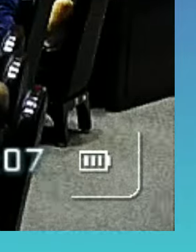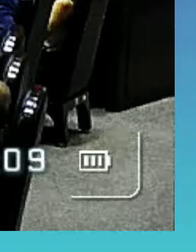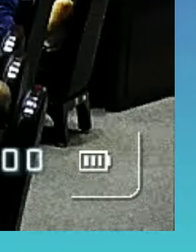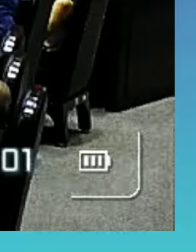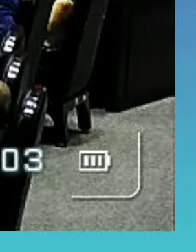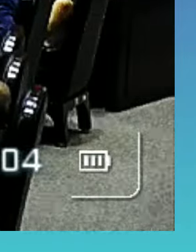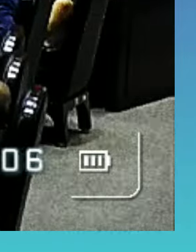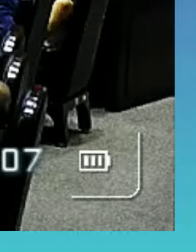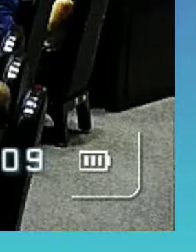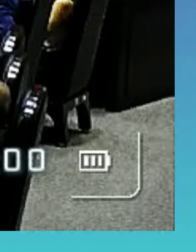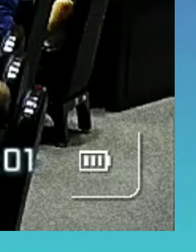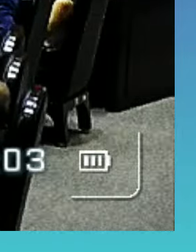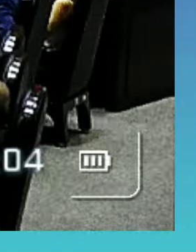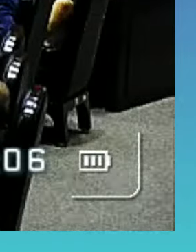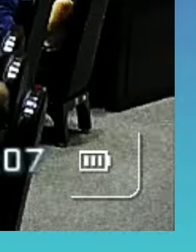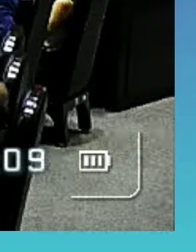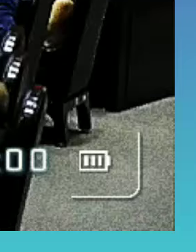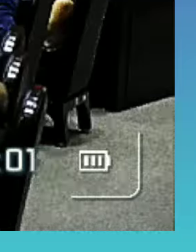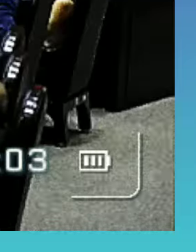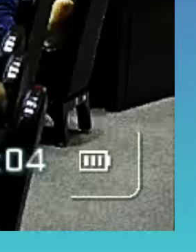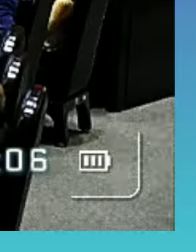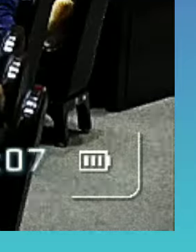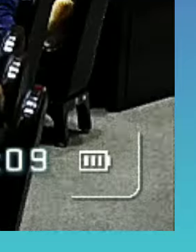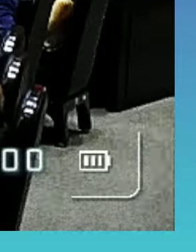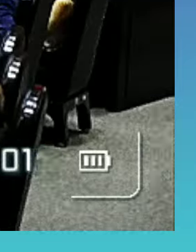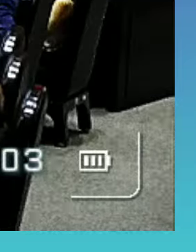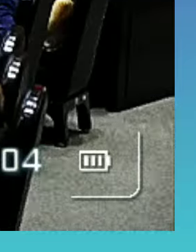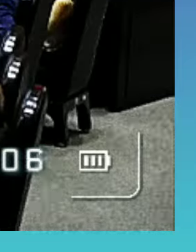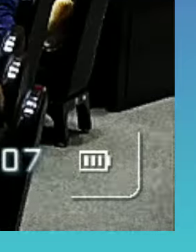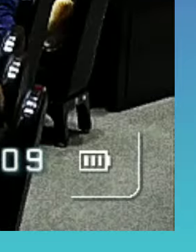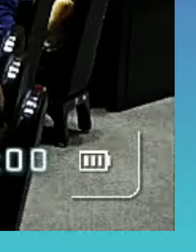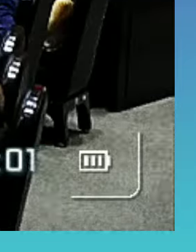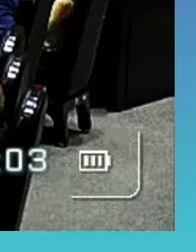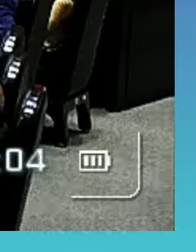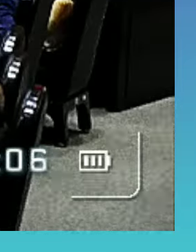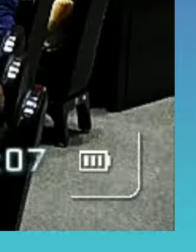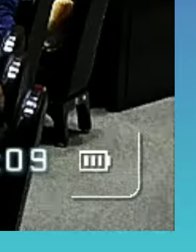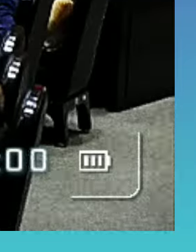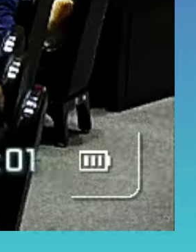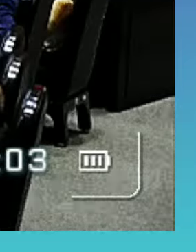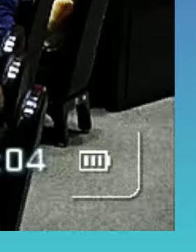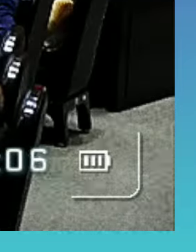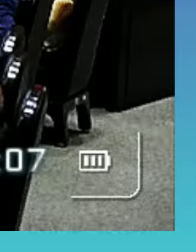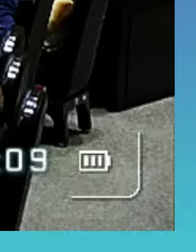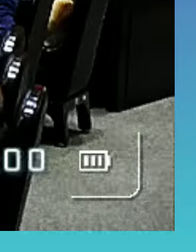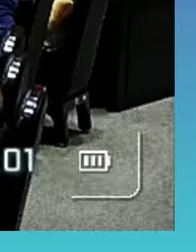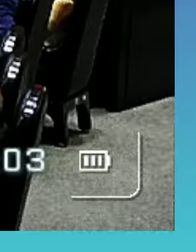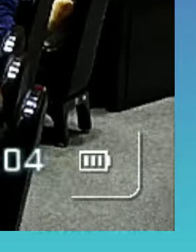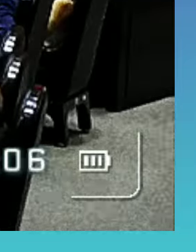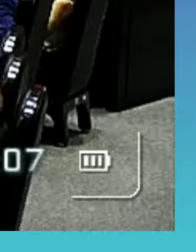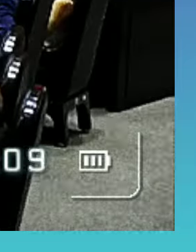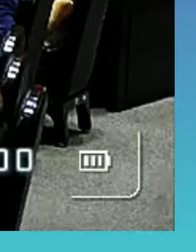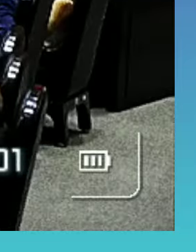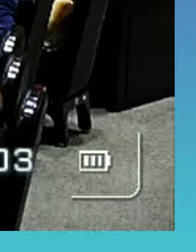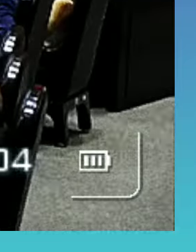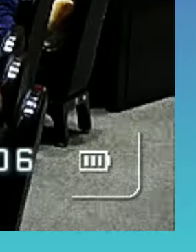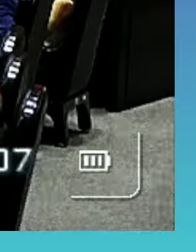Si nosotros nos subordináramos todo el poder de la Constitución,